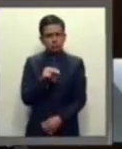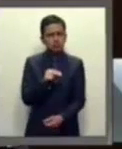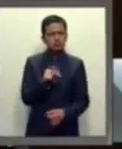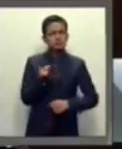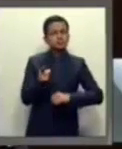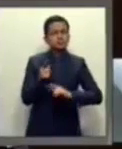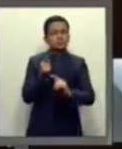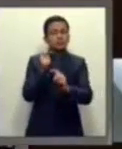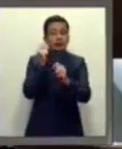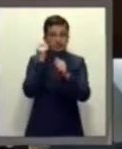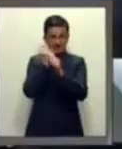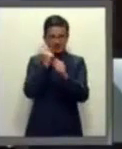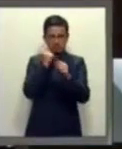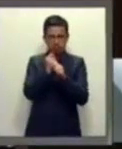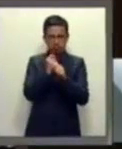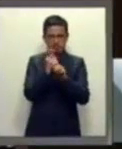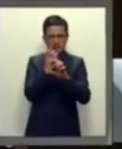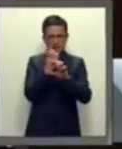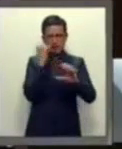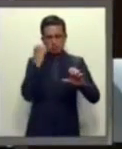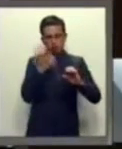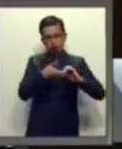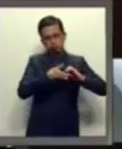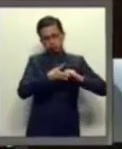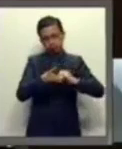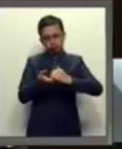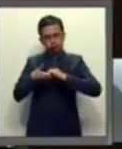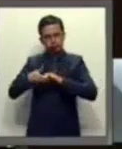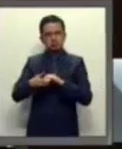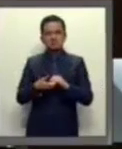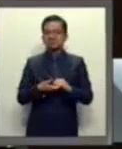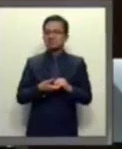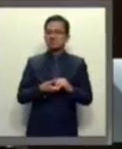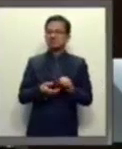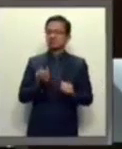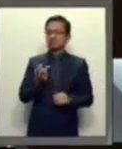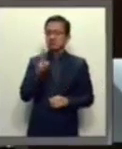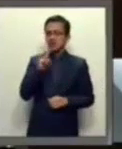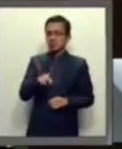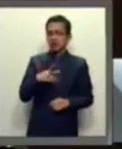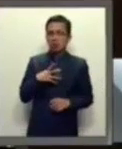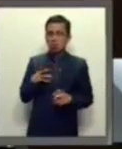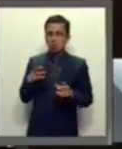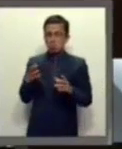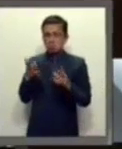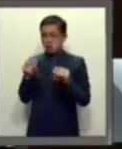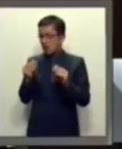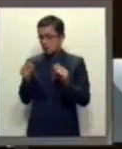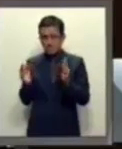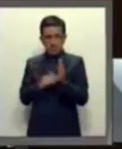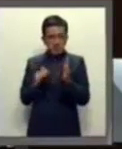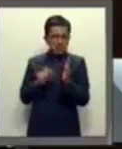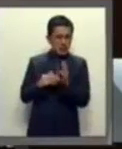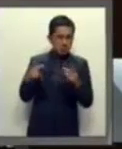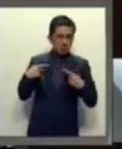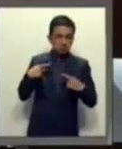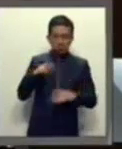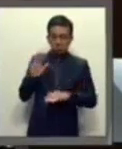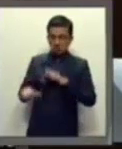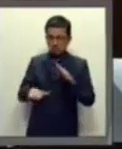del transporte de doble remolque produce víctimas por miles en México.